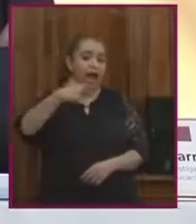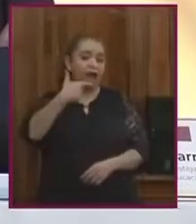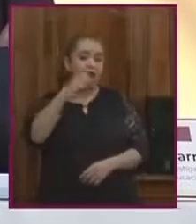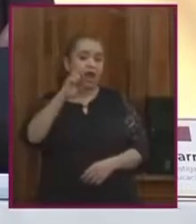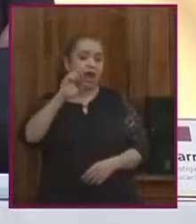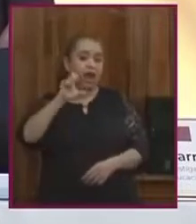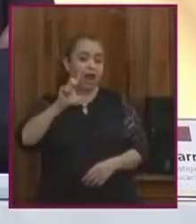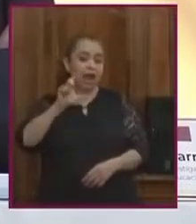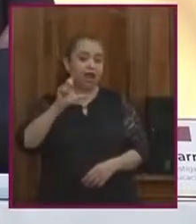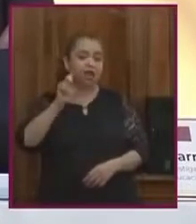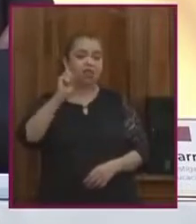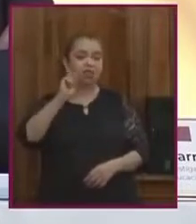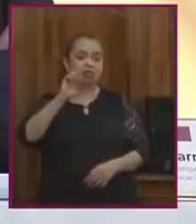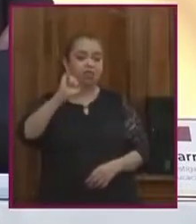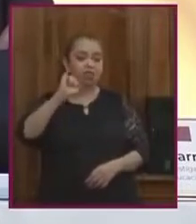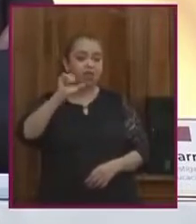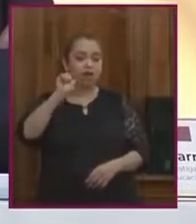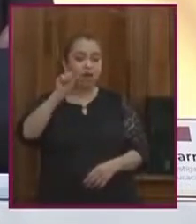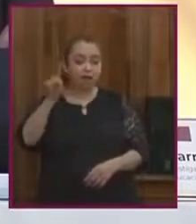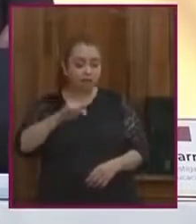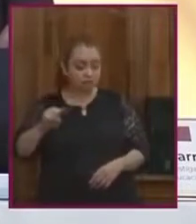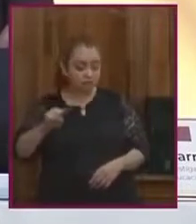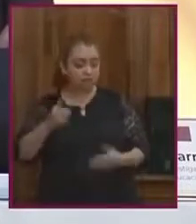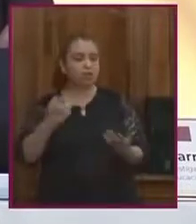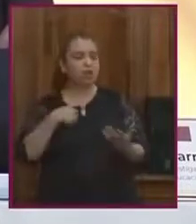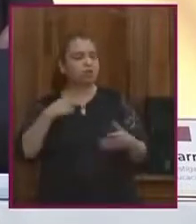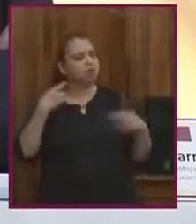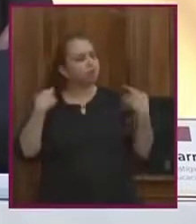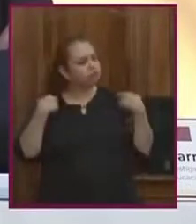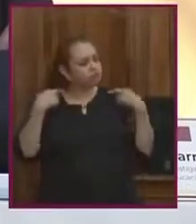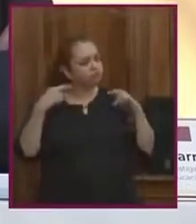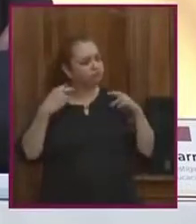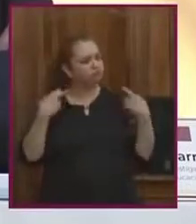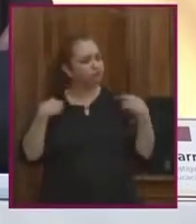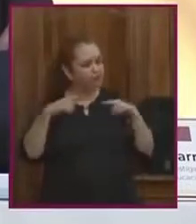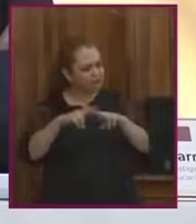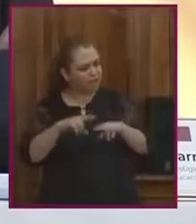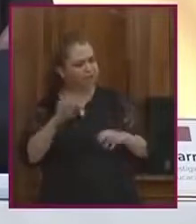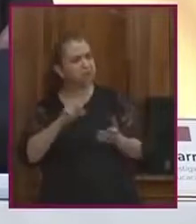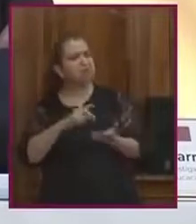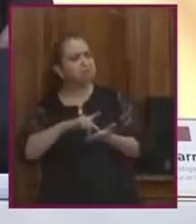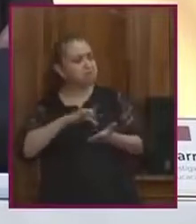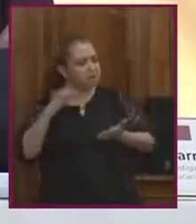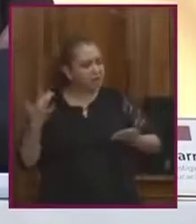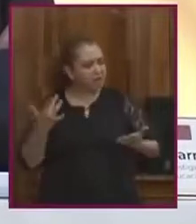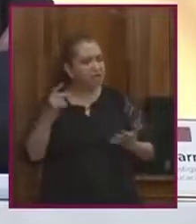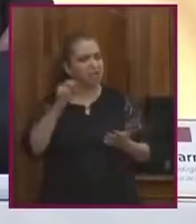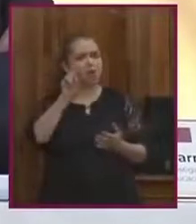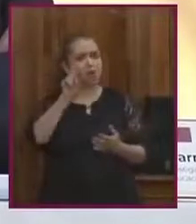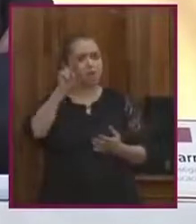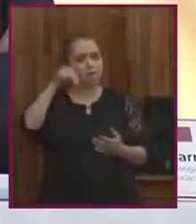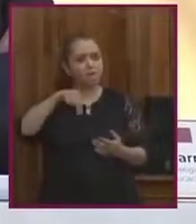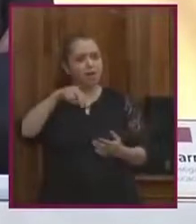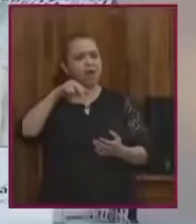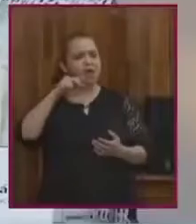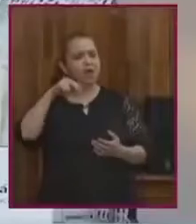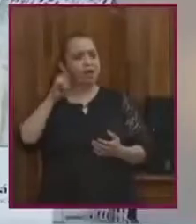estuve en la Universidad Pedagógica Nacional, desde la normal era una lectura